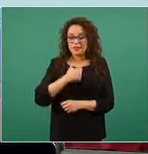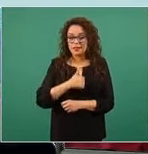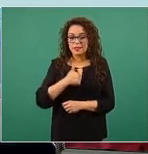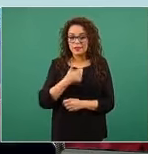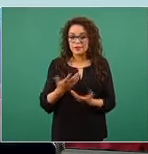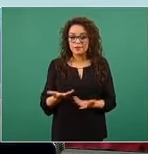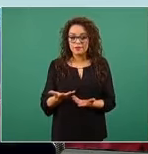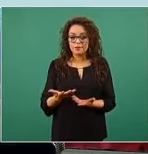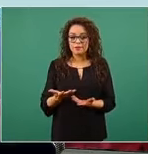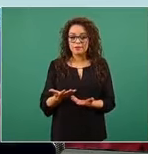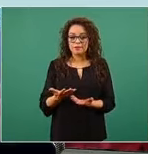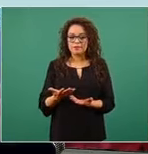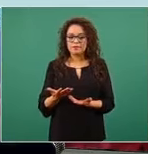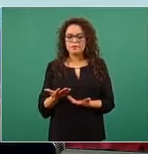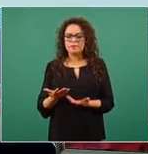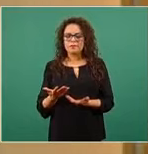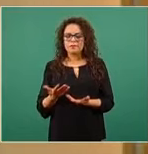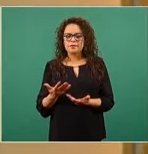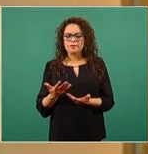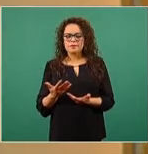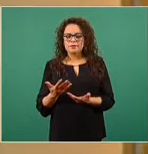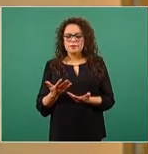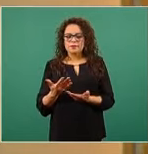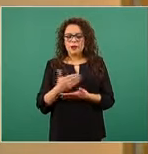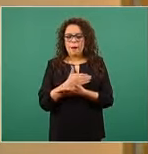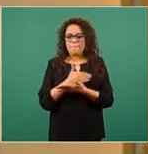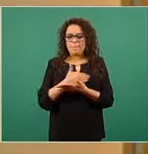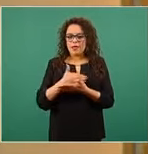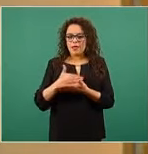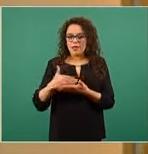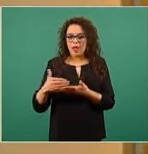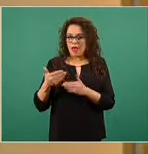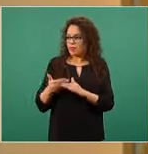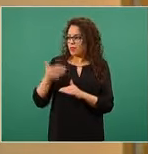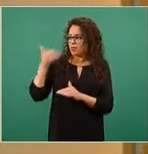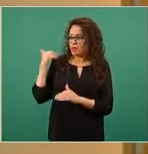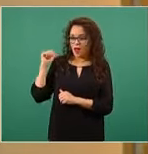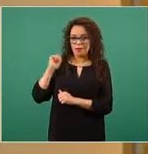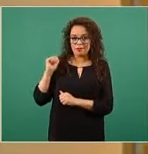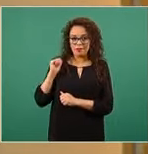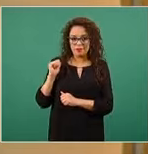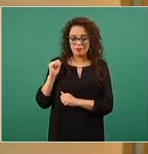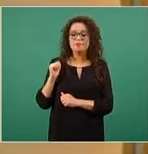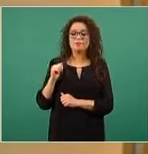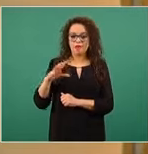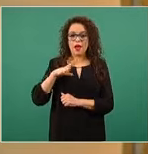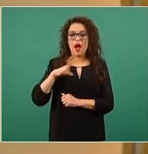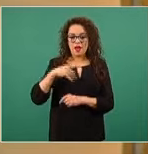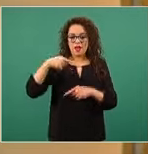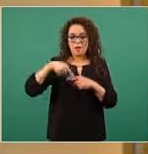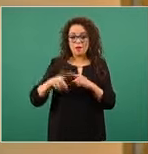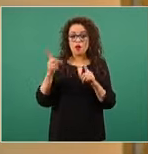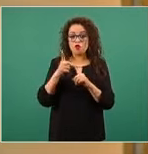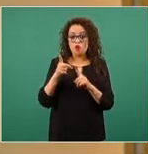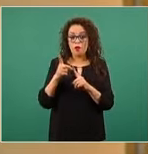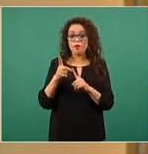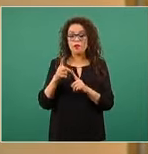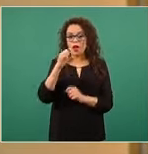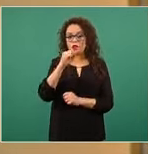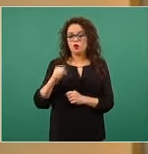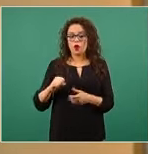de mitad de la siguiente década, hubo brotes de sarampión en América del Sur, justo